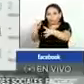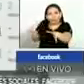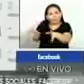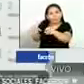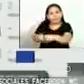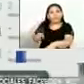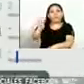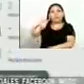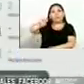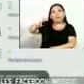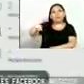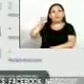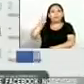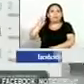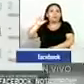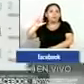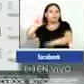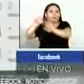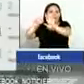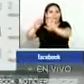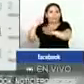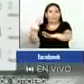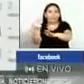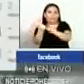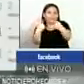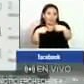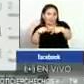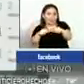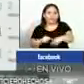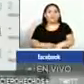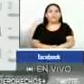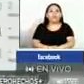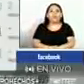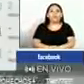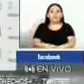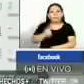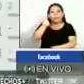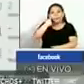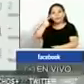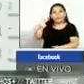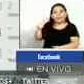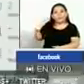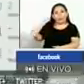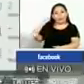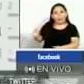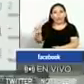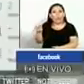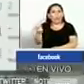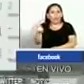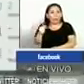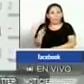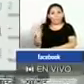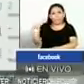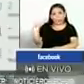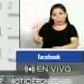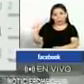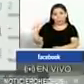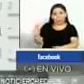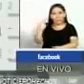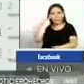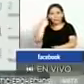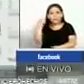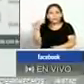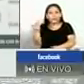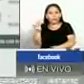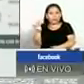.237 casos activos. Hoy tenemos ahí también un número 2 que está a un costado de la pantalla, que